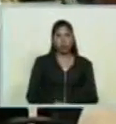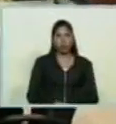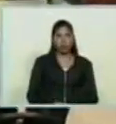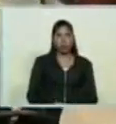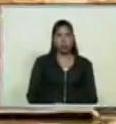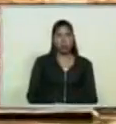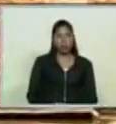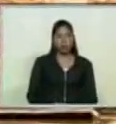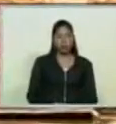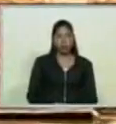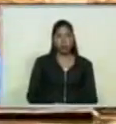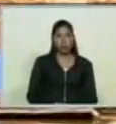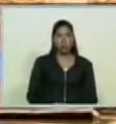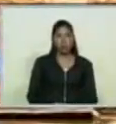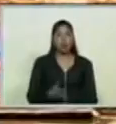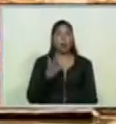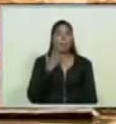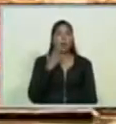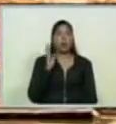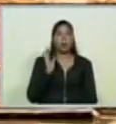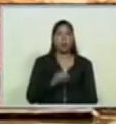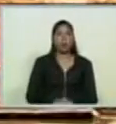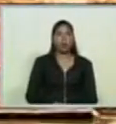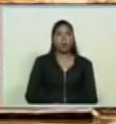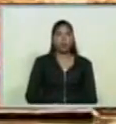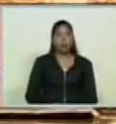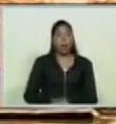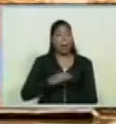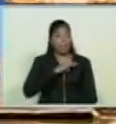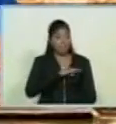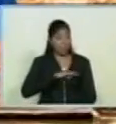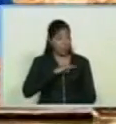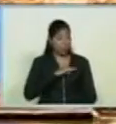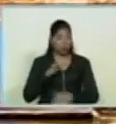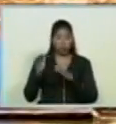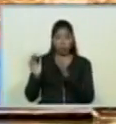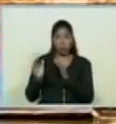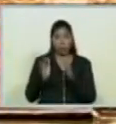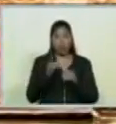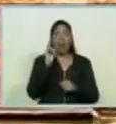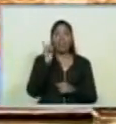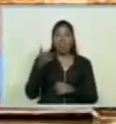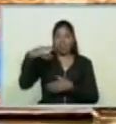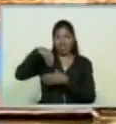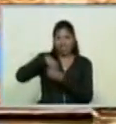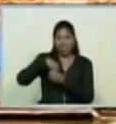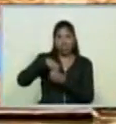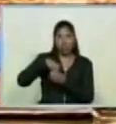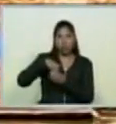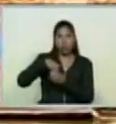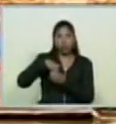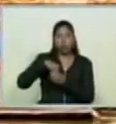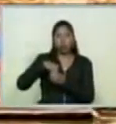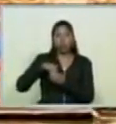le estoy diciendo este ejemplo, pues, cada misión debe tener sus movimientos sociales al interno.